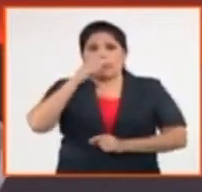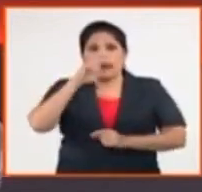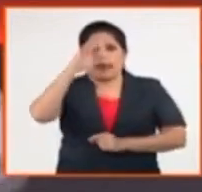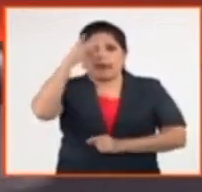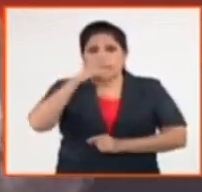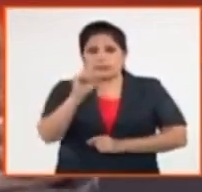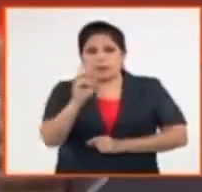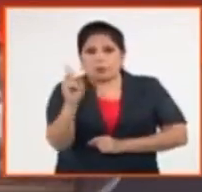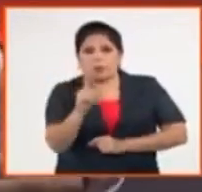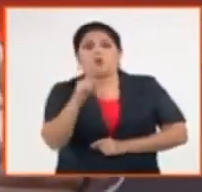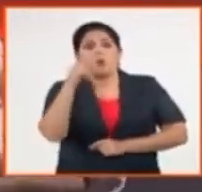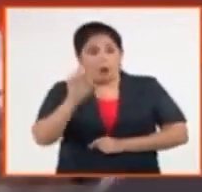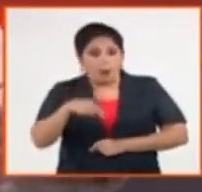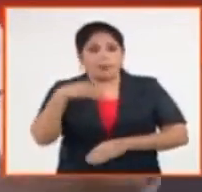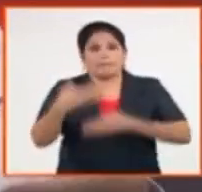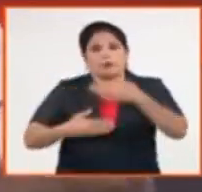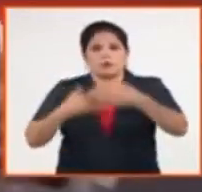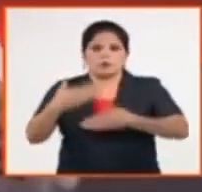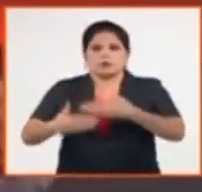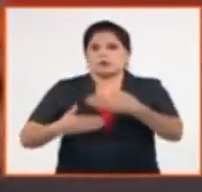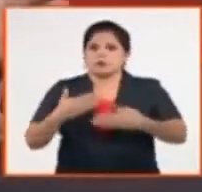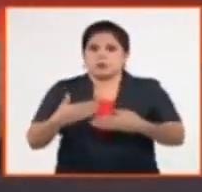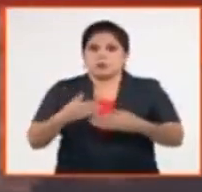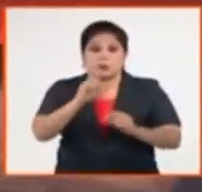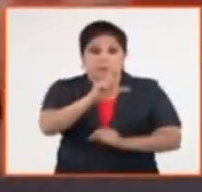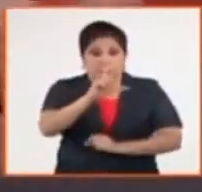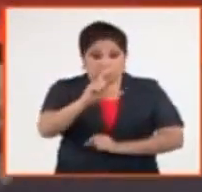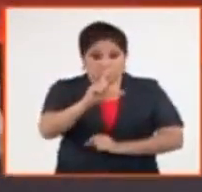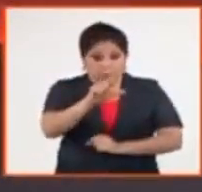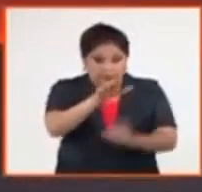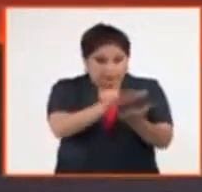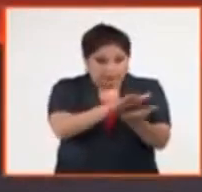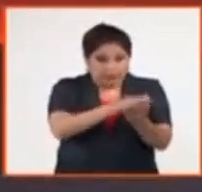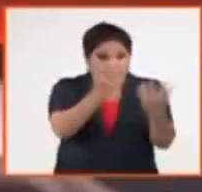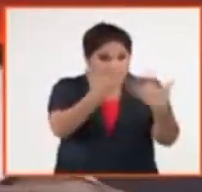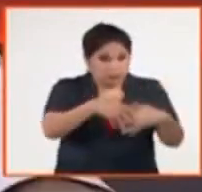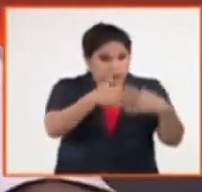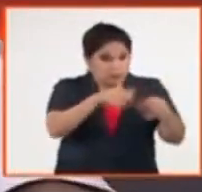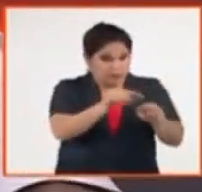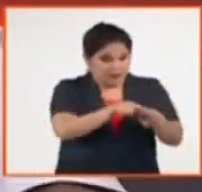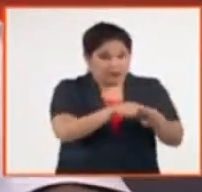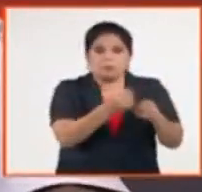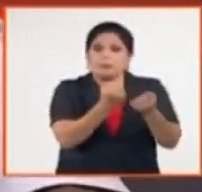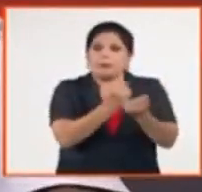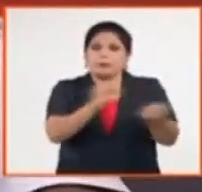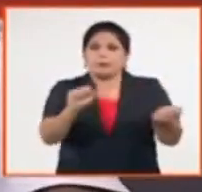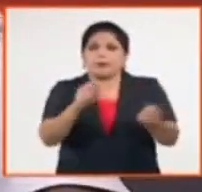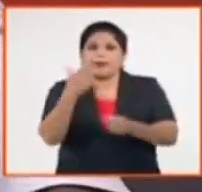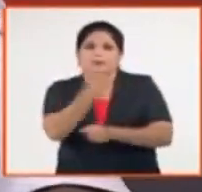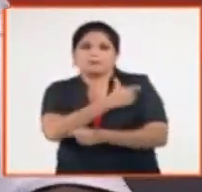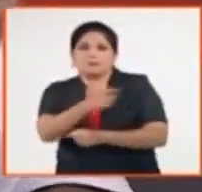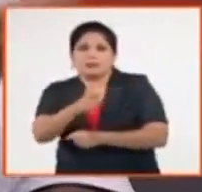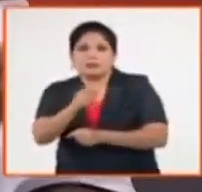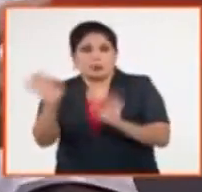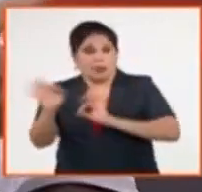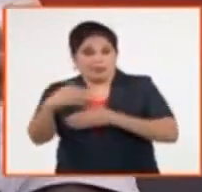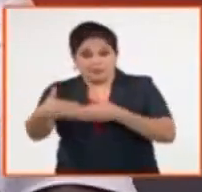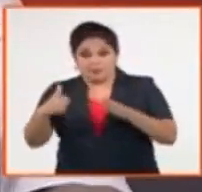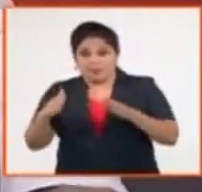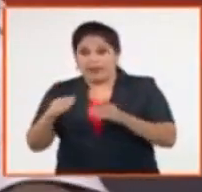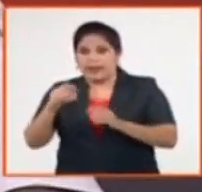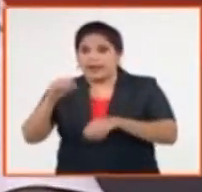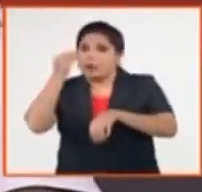explicaba, está en proceso de liberación los lotes ya producidos, están en proceso de liberación los lotes que no contienen